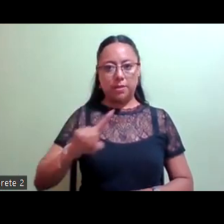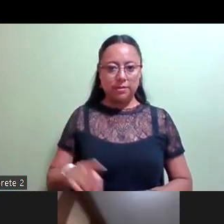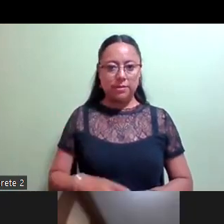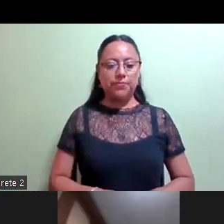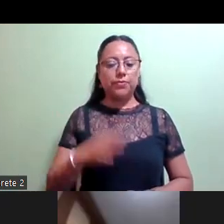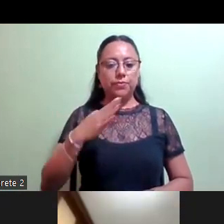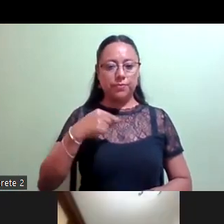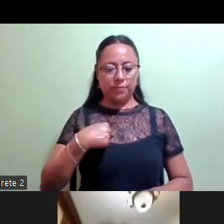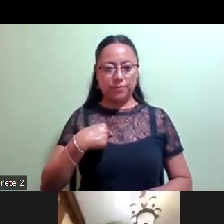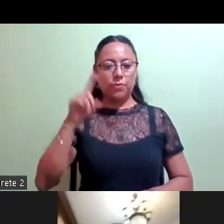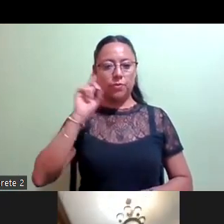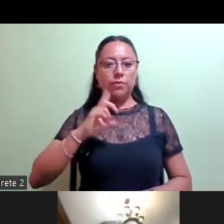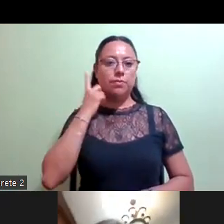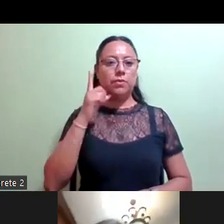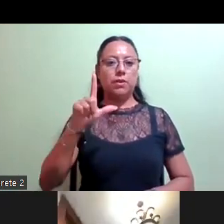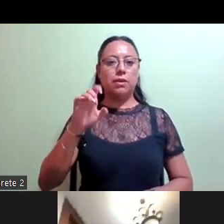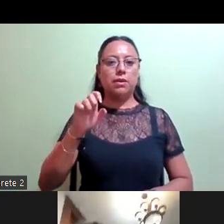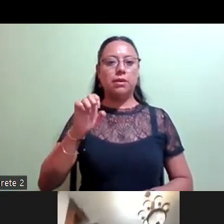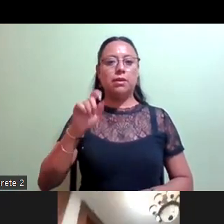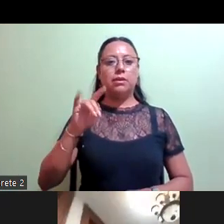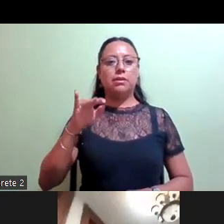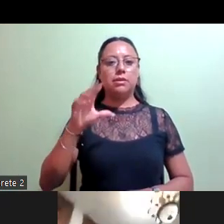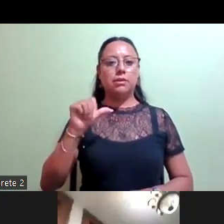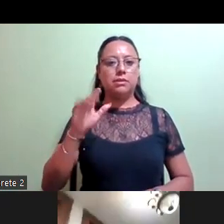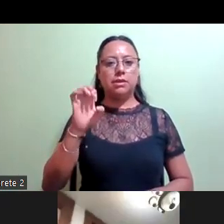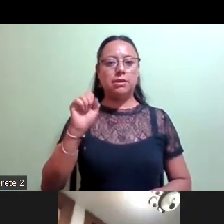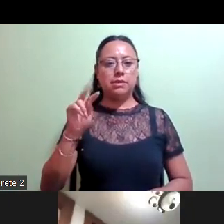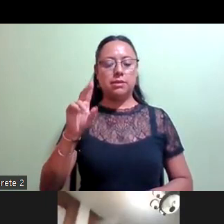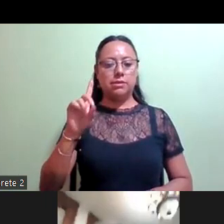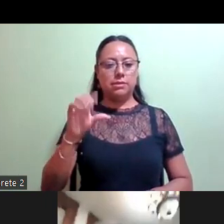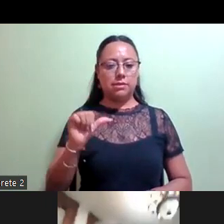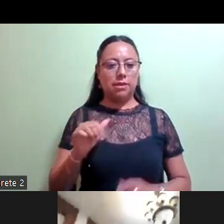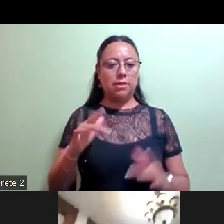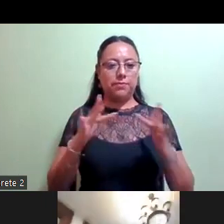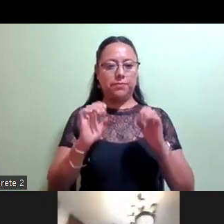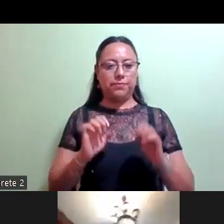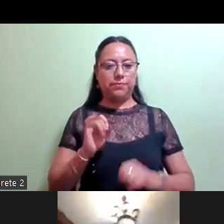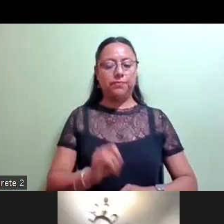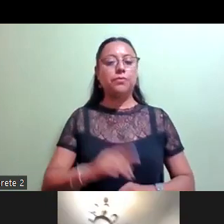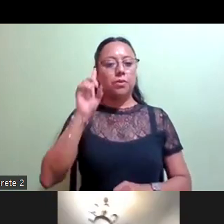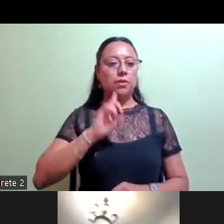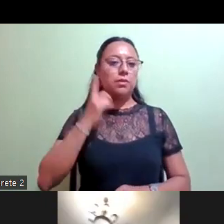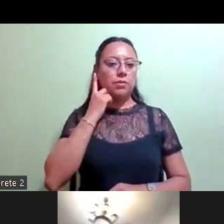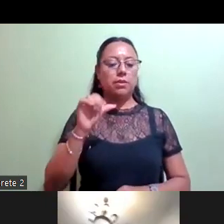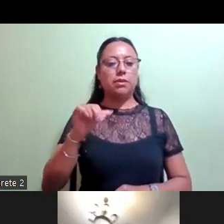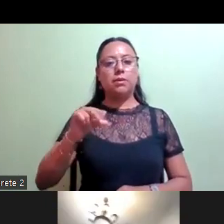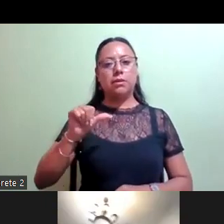La de la voz, Leticia Estrada Hernández, presente. Diputada Ana Francis López Baijén Patiño.